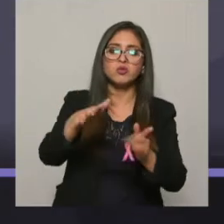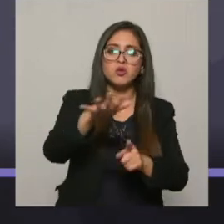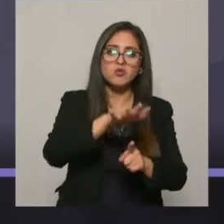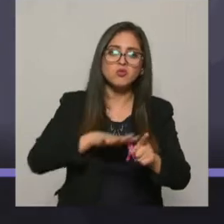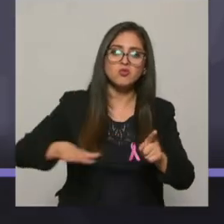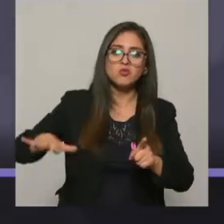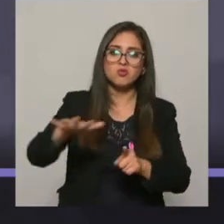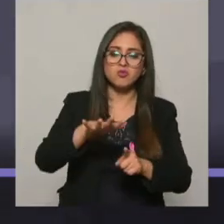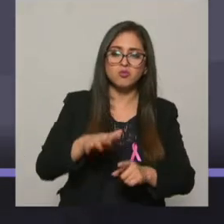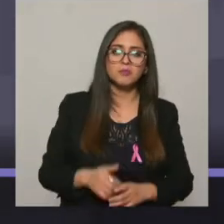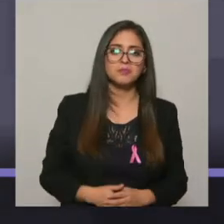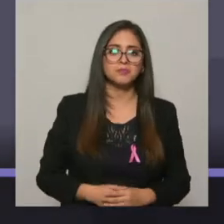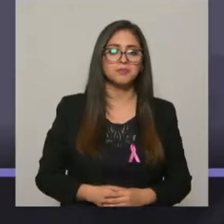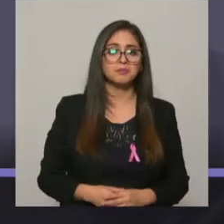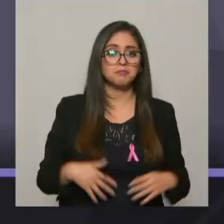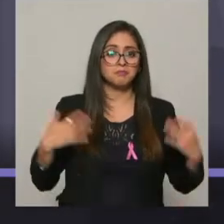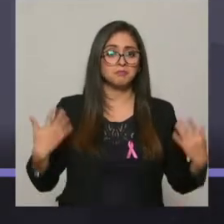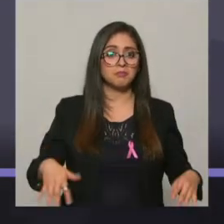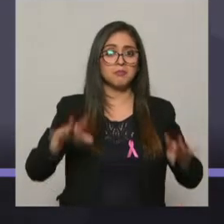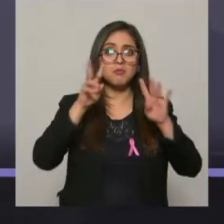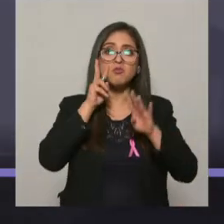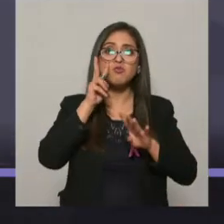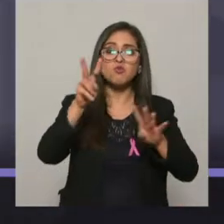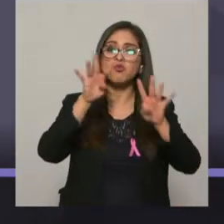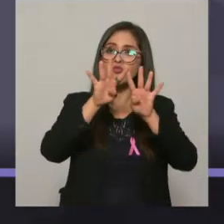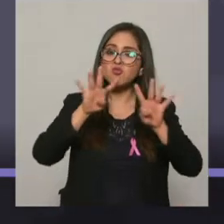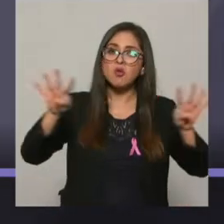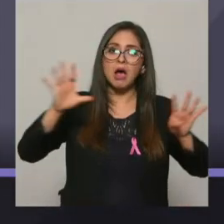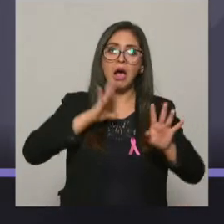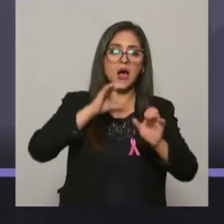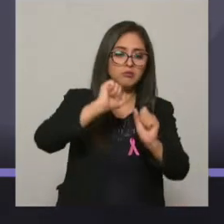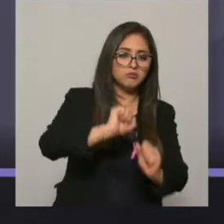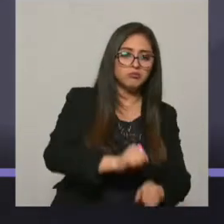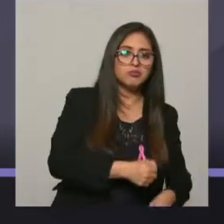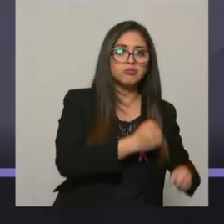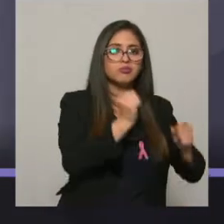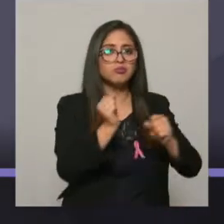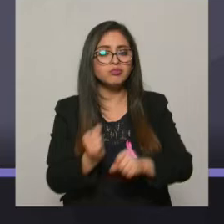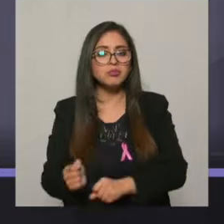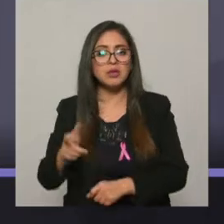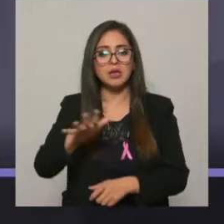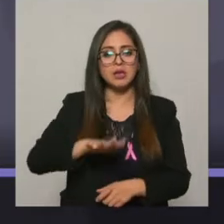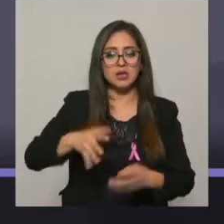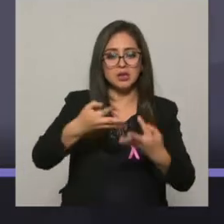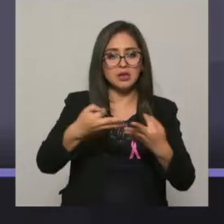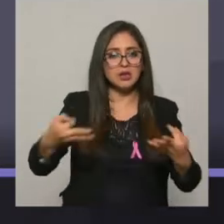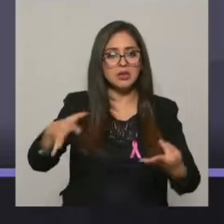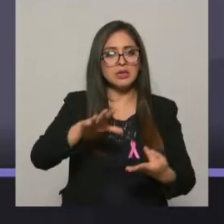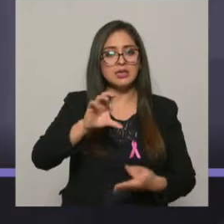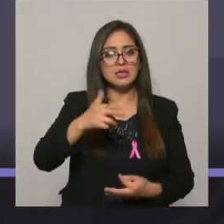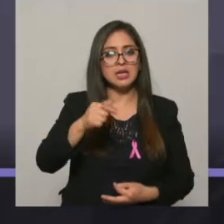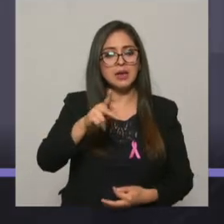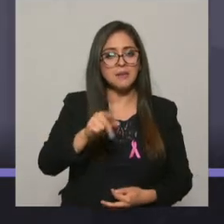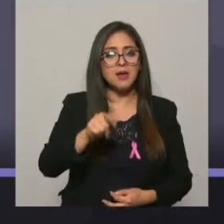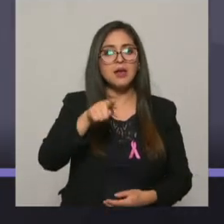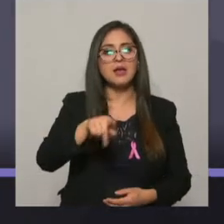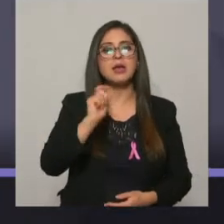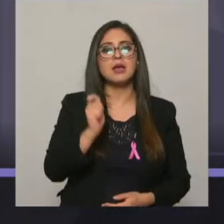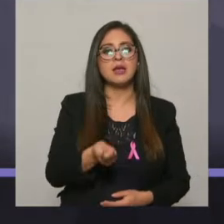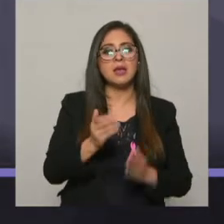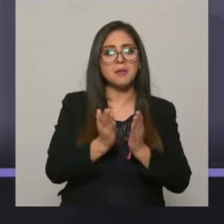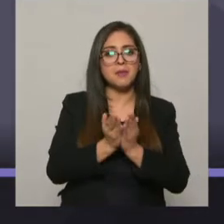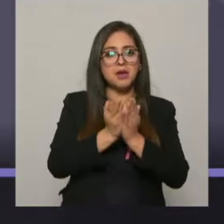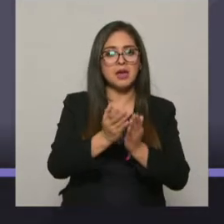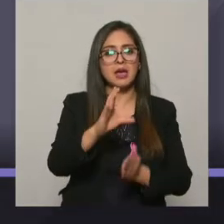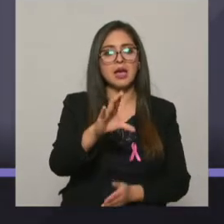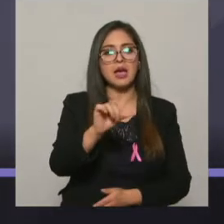que estar en un escenario, va a haber trajinera y además en la chinampa. Sí, Así es. La cita es en el embarcadero Caltongo, de ahí sale